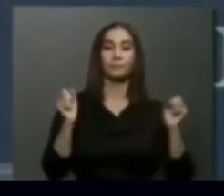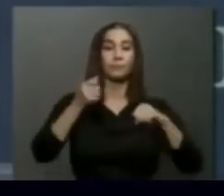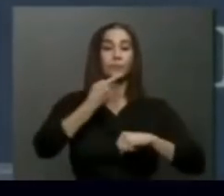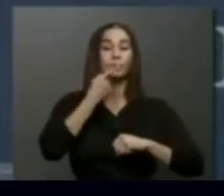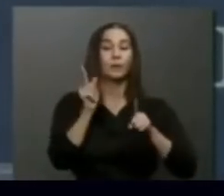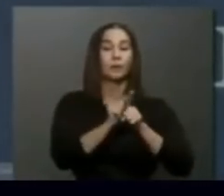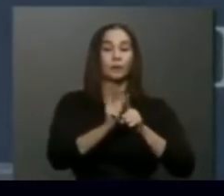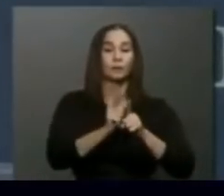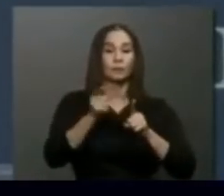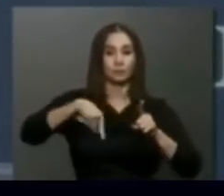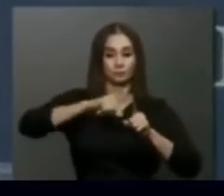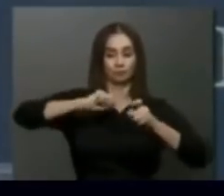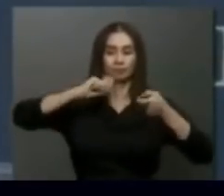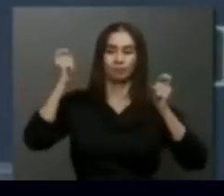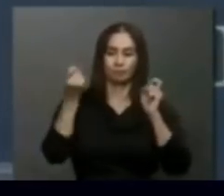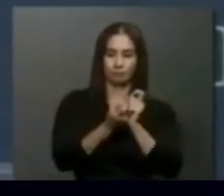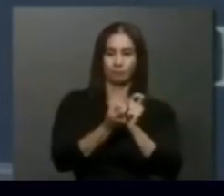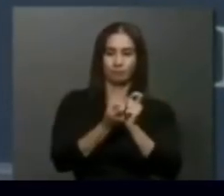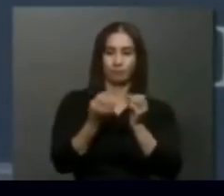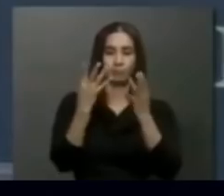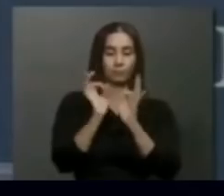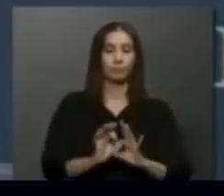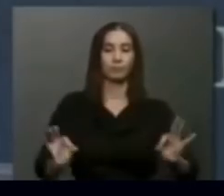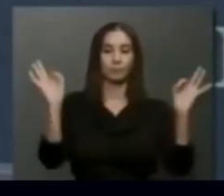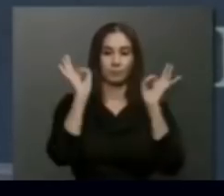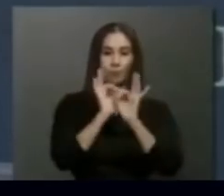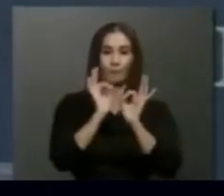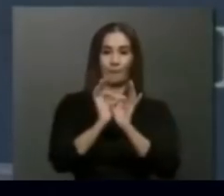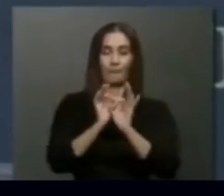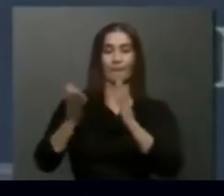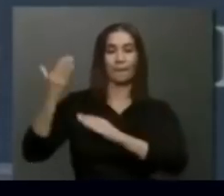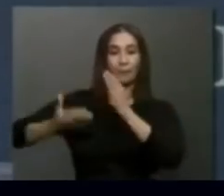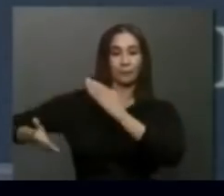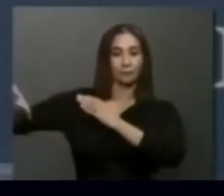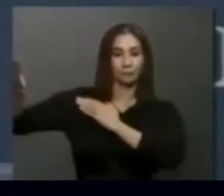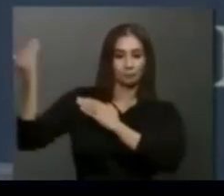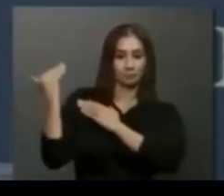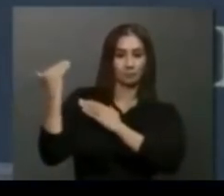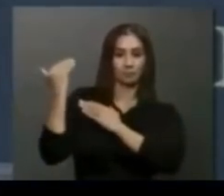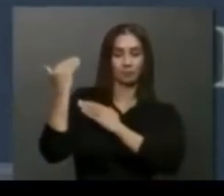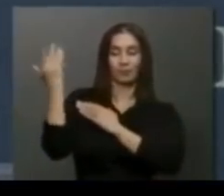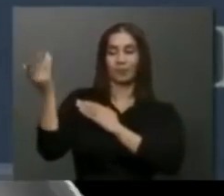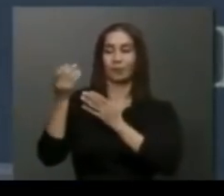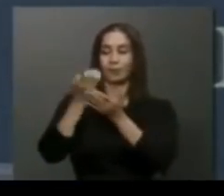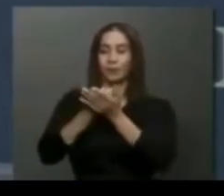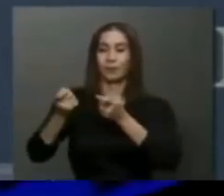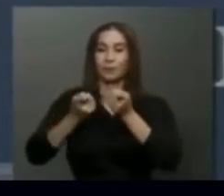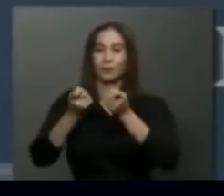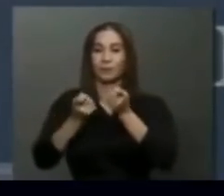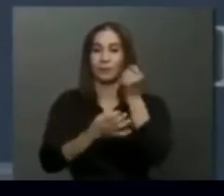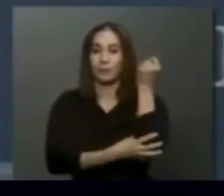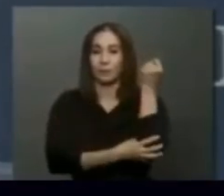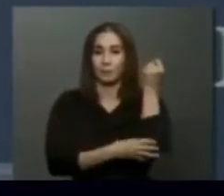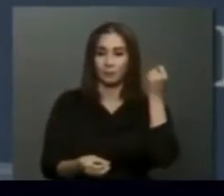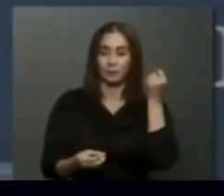que estamos cambiando, y esto es muy importante, del pasado de una visión que administraba la